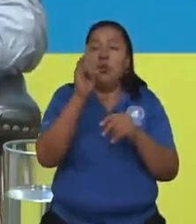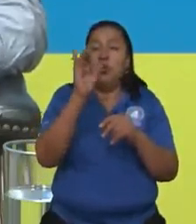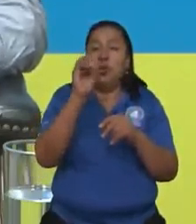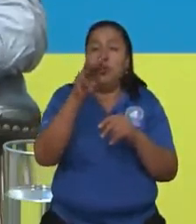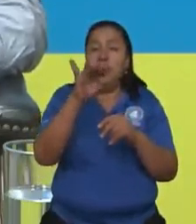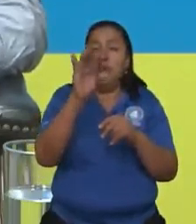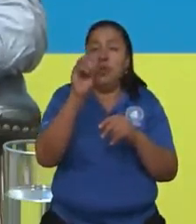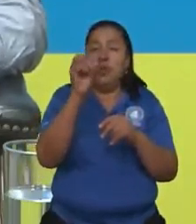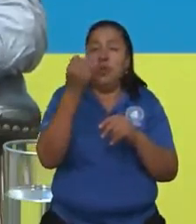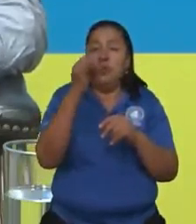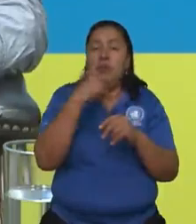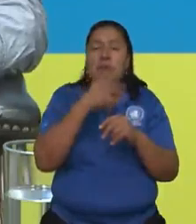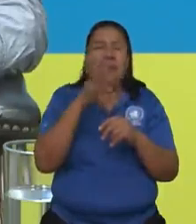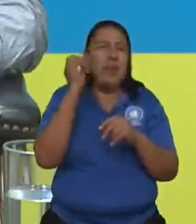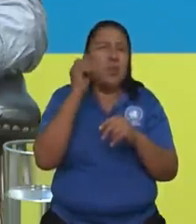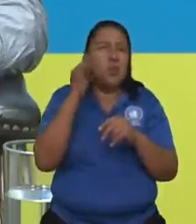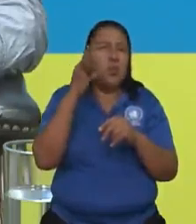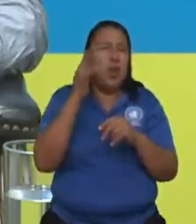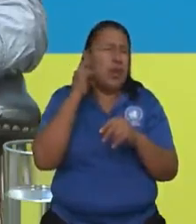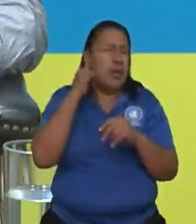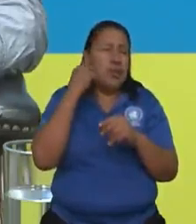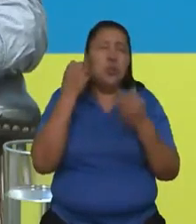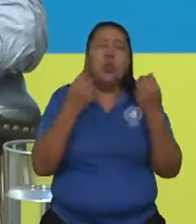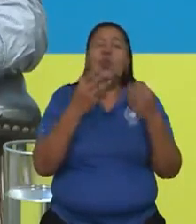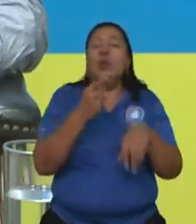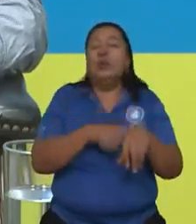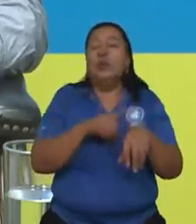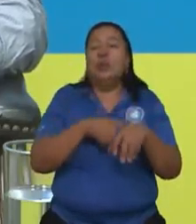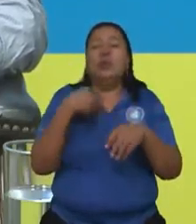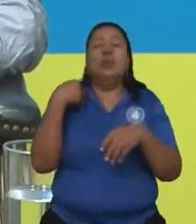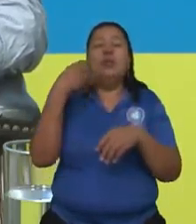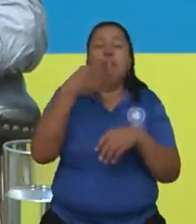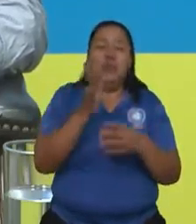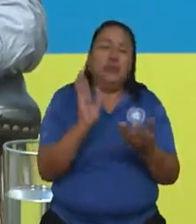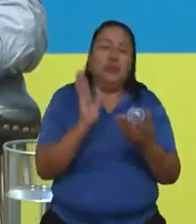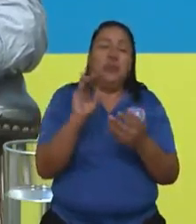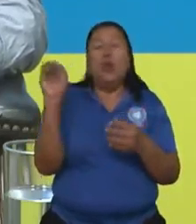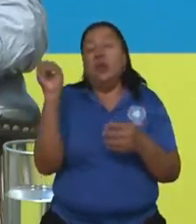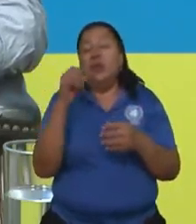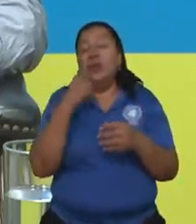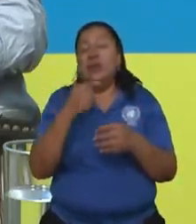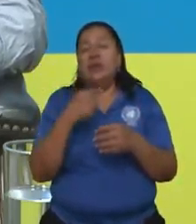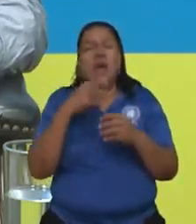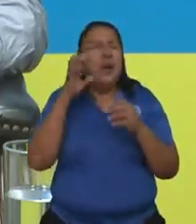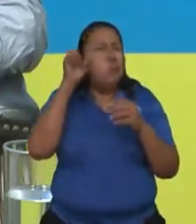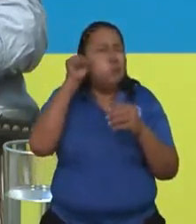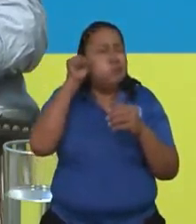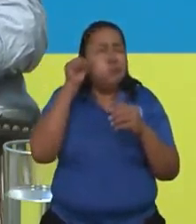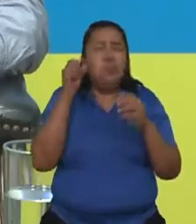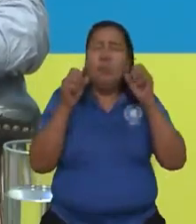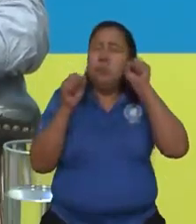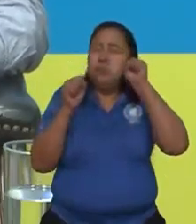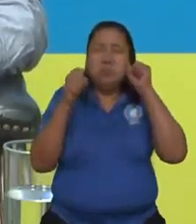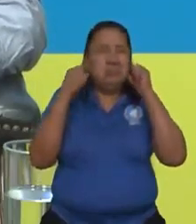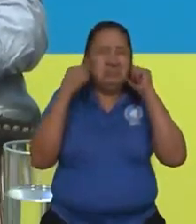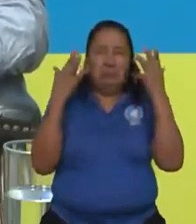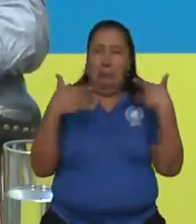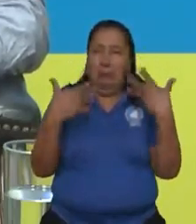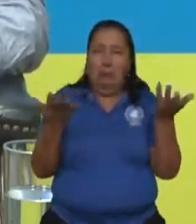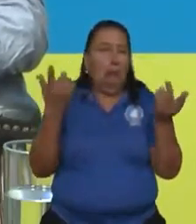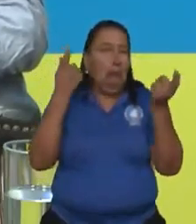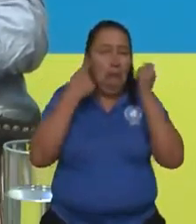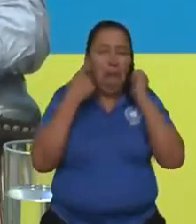sea, quedan las manchas. Sí, pero bueno. Así, no, a simple vista, no, solo cuando ya introducimos el otoscopio y revisamos adentro. Yeah. Los